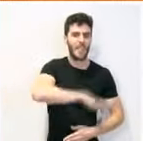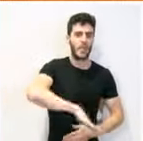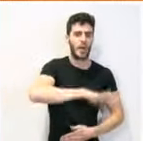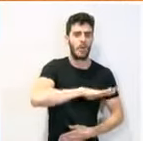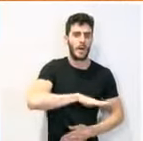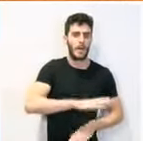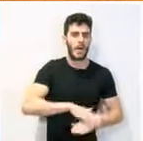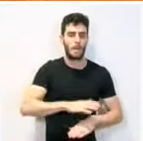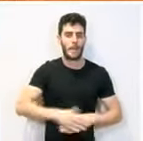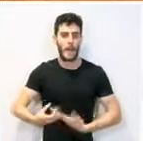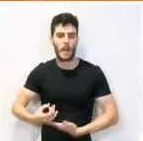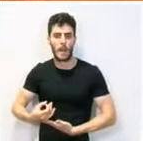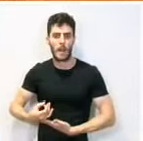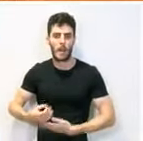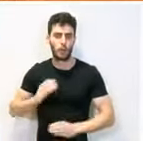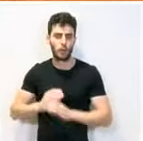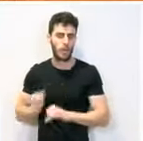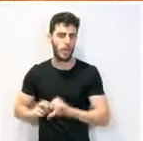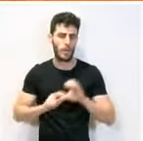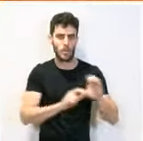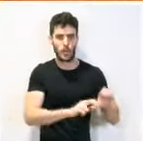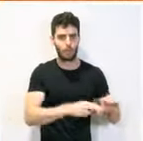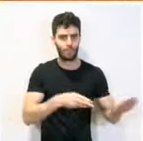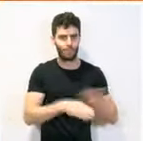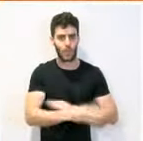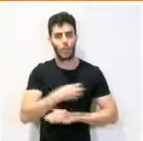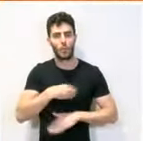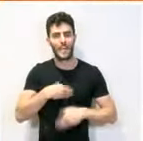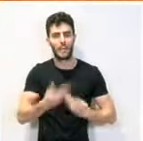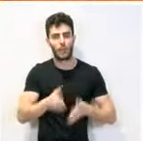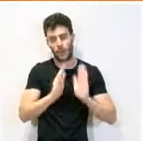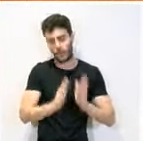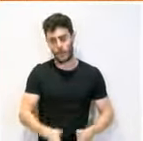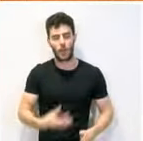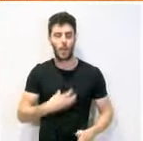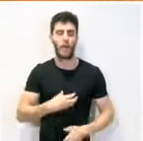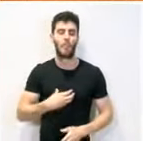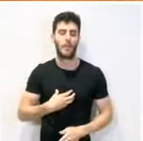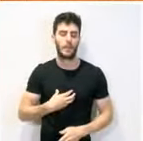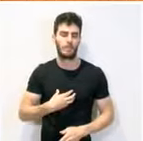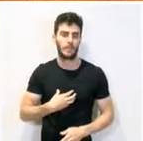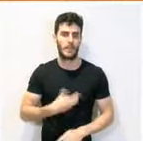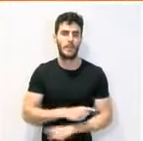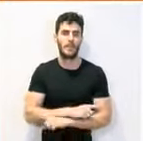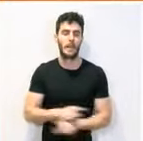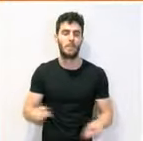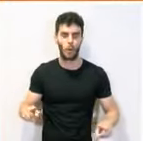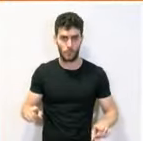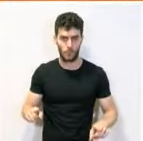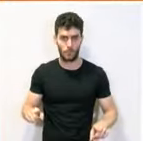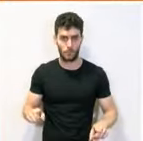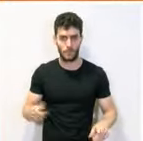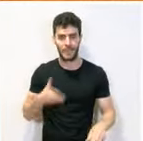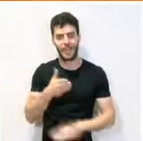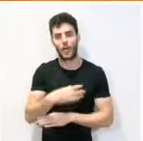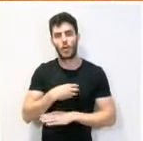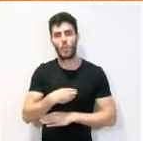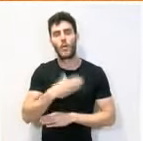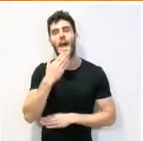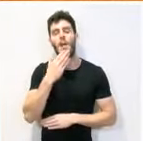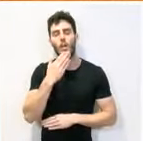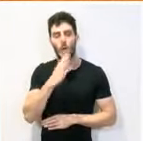transporte metropolitano, seguirá sin poder acudir a rehabilitación, seguirá sin poder acudir al ocio,